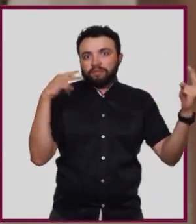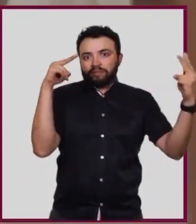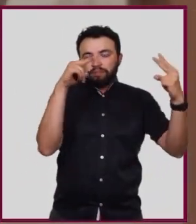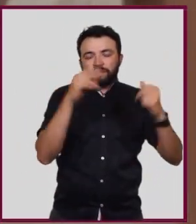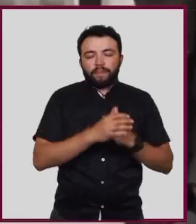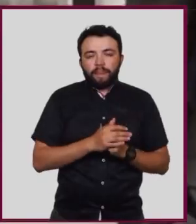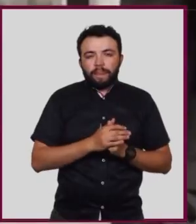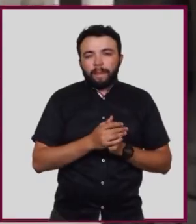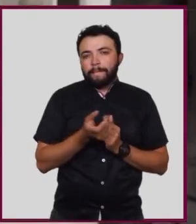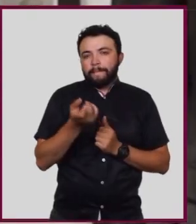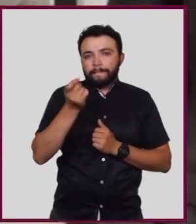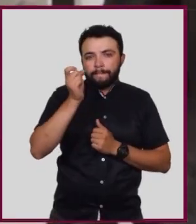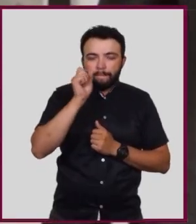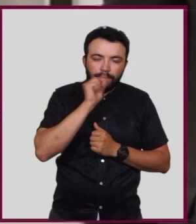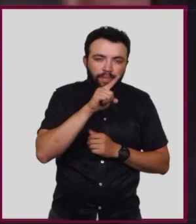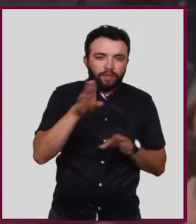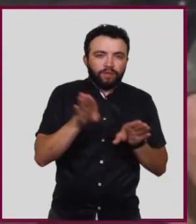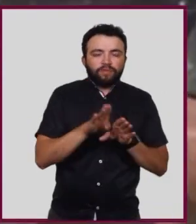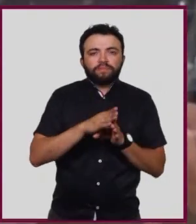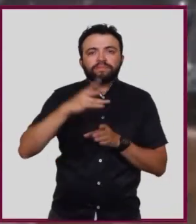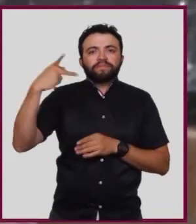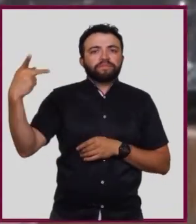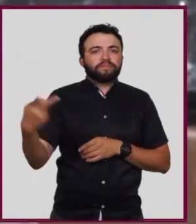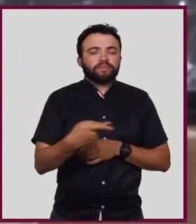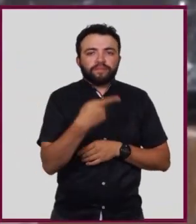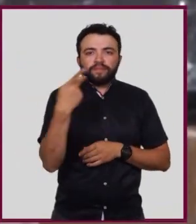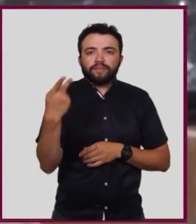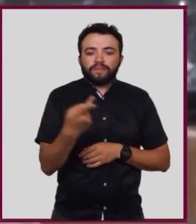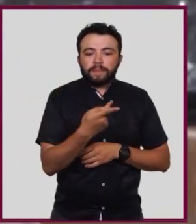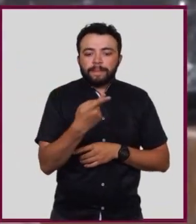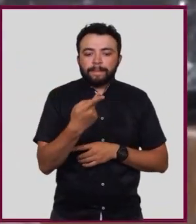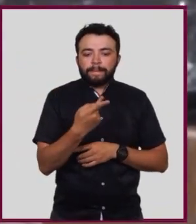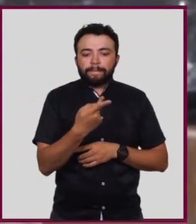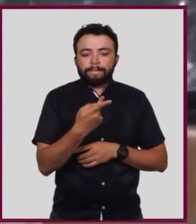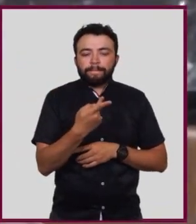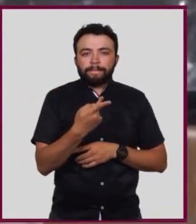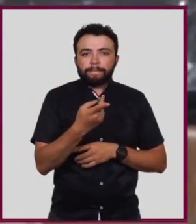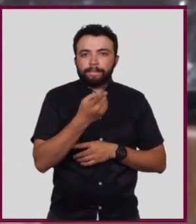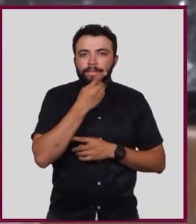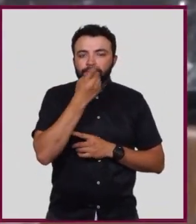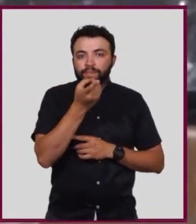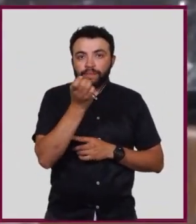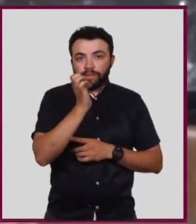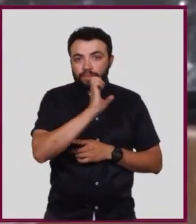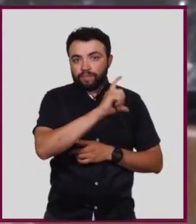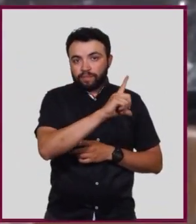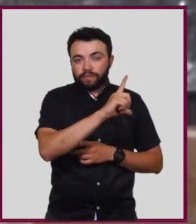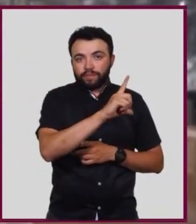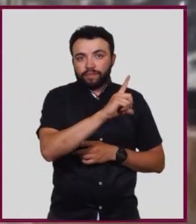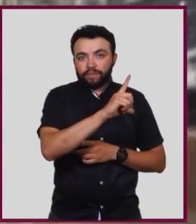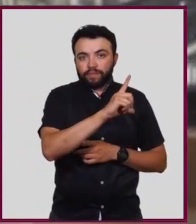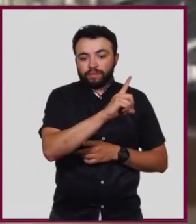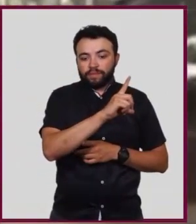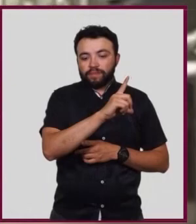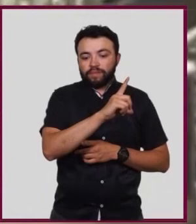un cuestionamiento, se generó como un cuestionamiento que en la